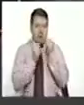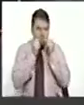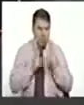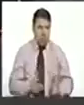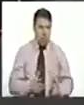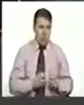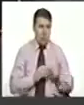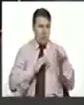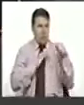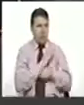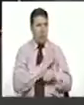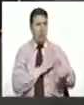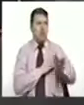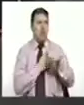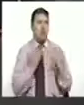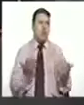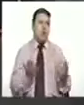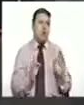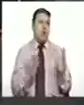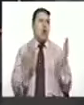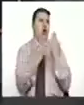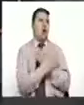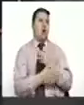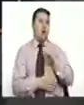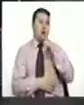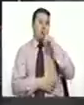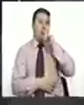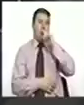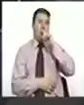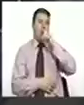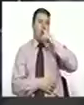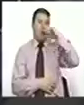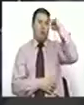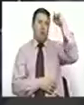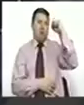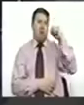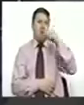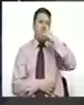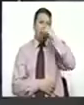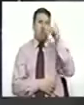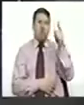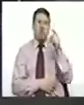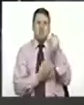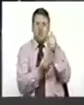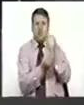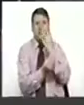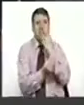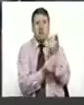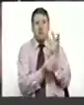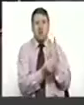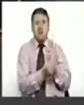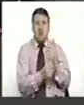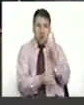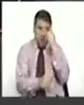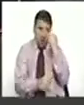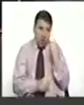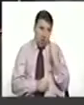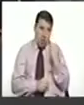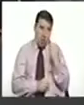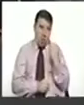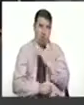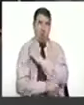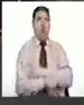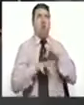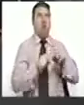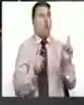humanitaria y su profundización, o remover a Maduro, a todo su equipo tiránico, no para que los militares asuman el